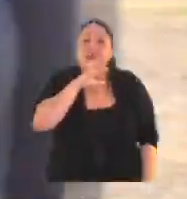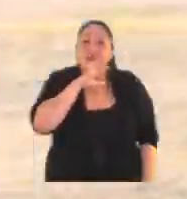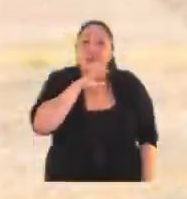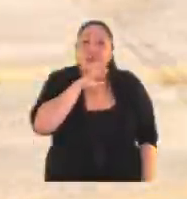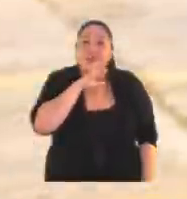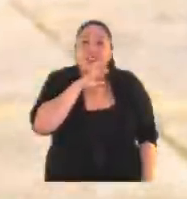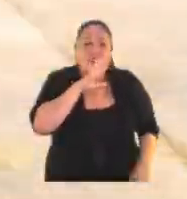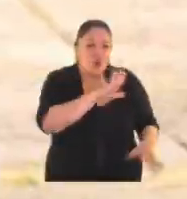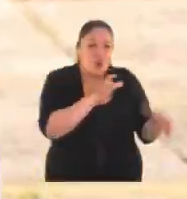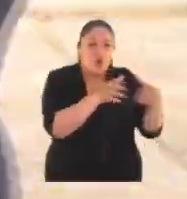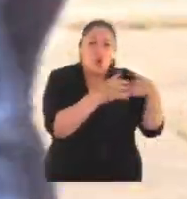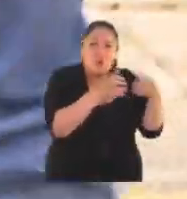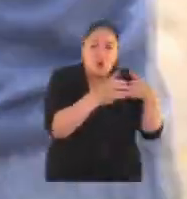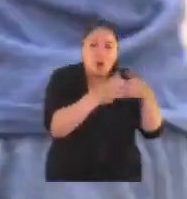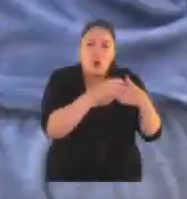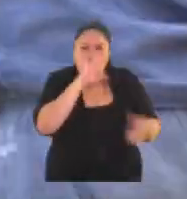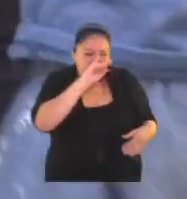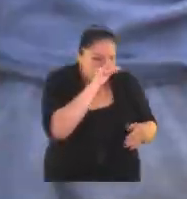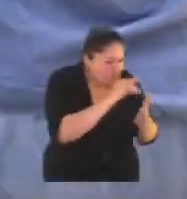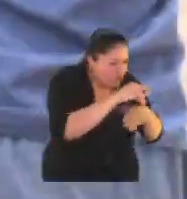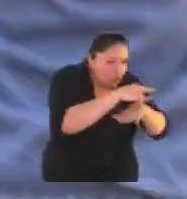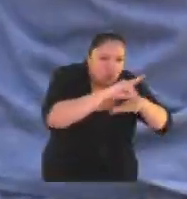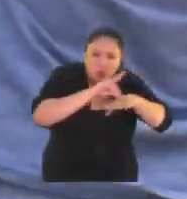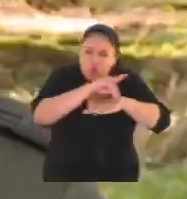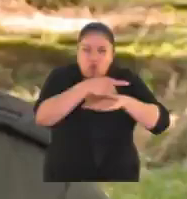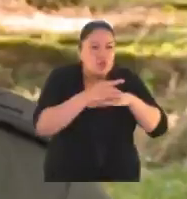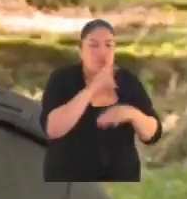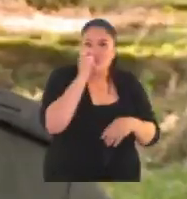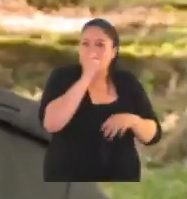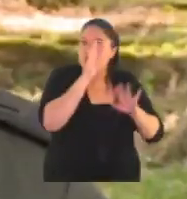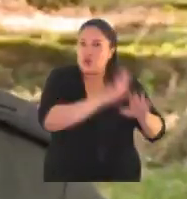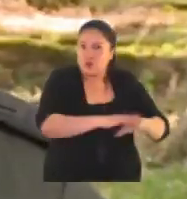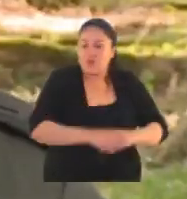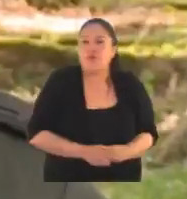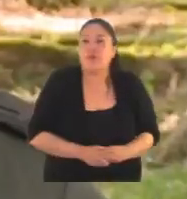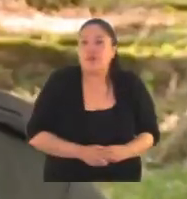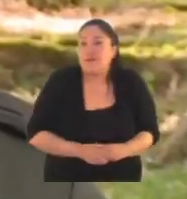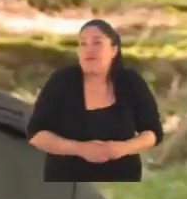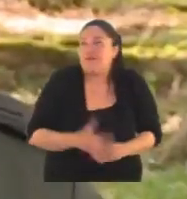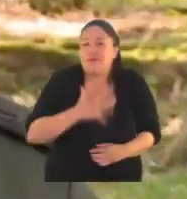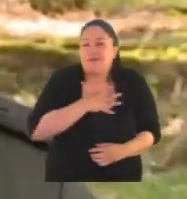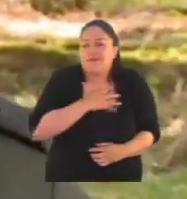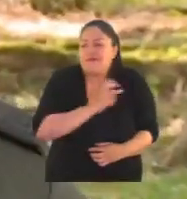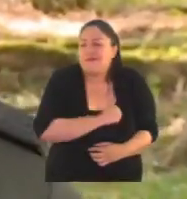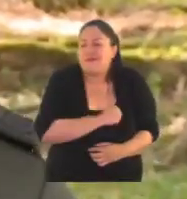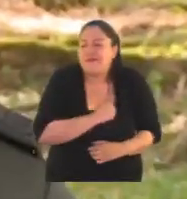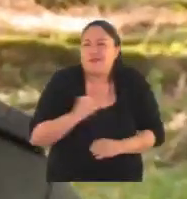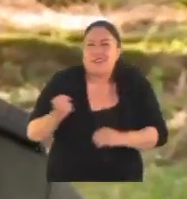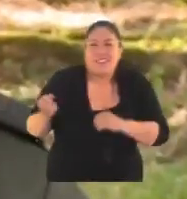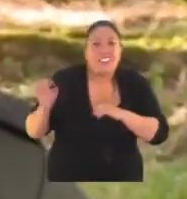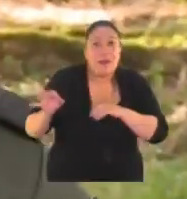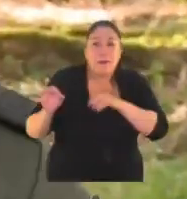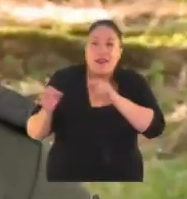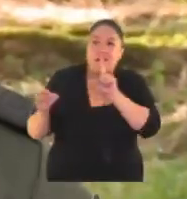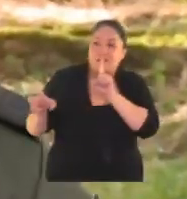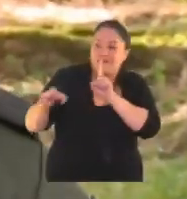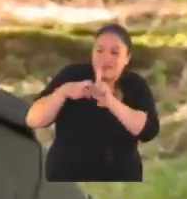través del grupo antinarcóticos. Me dio duro porque era mi compañero de trabajo. Le entregué